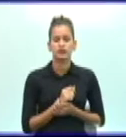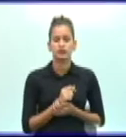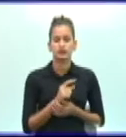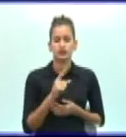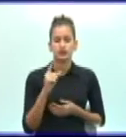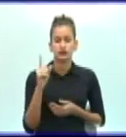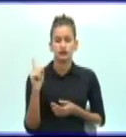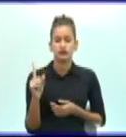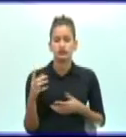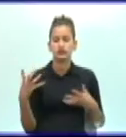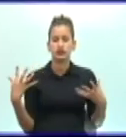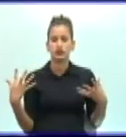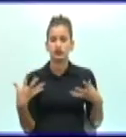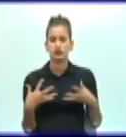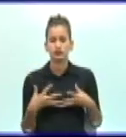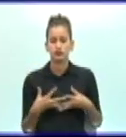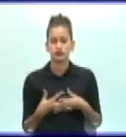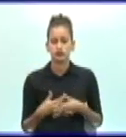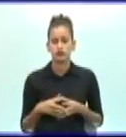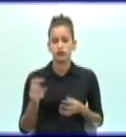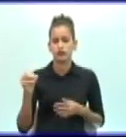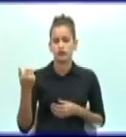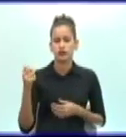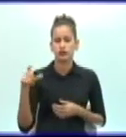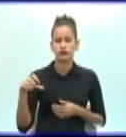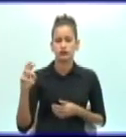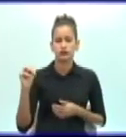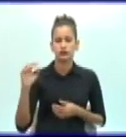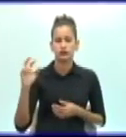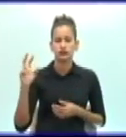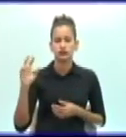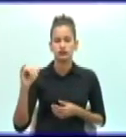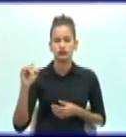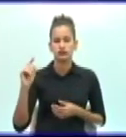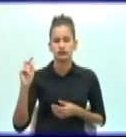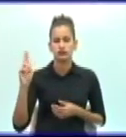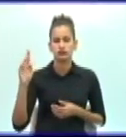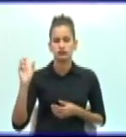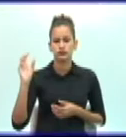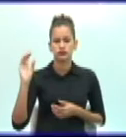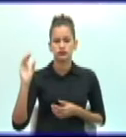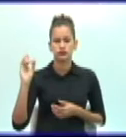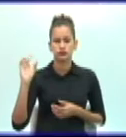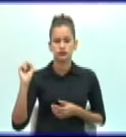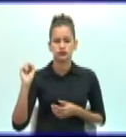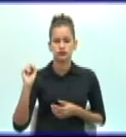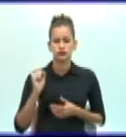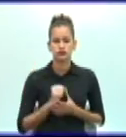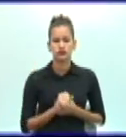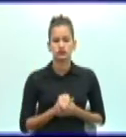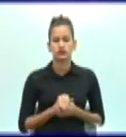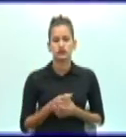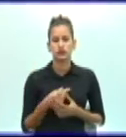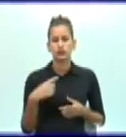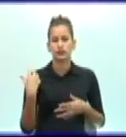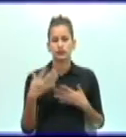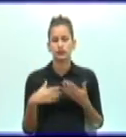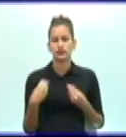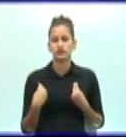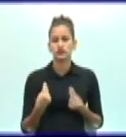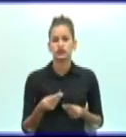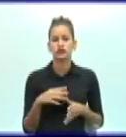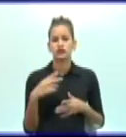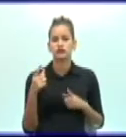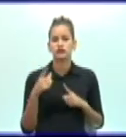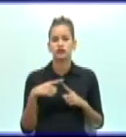se relacionan en el problema que les dejé de tarea. Bueno, les dejé también una